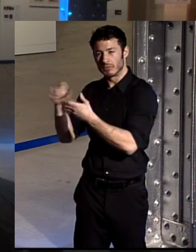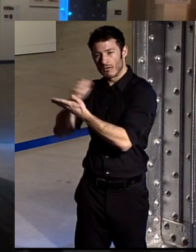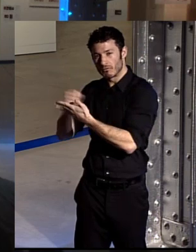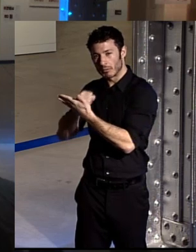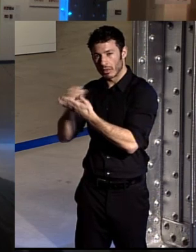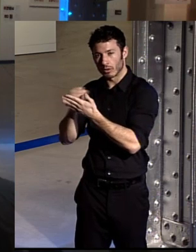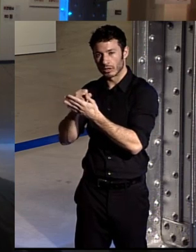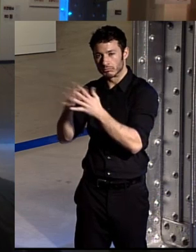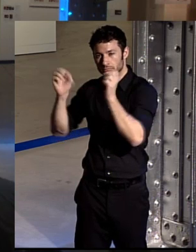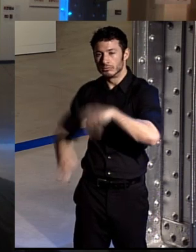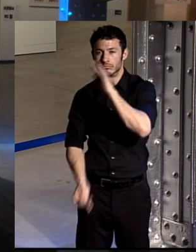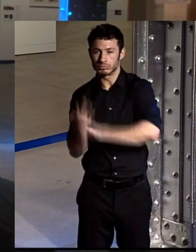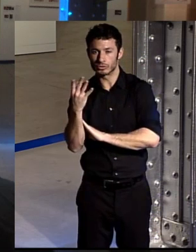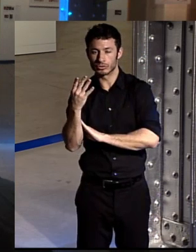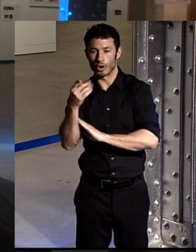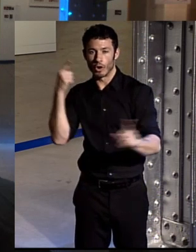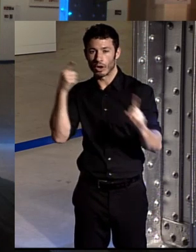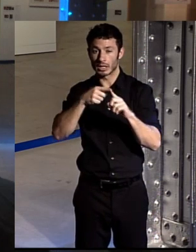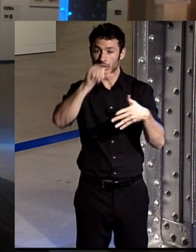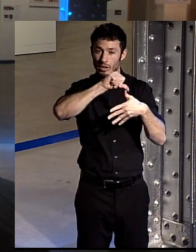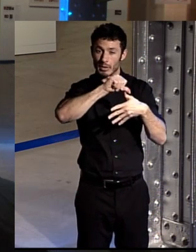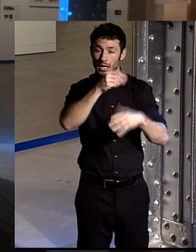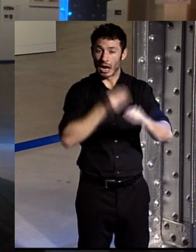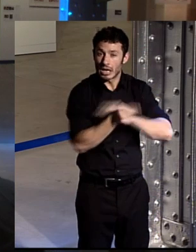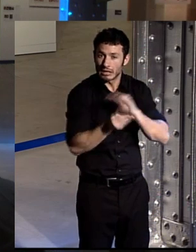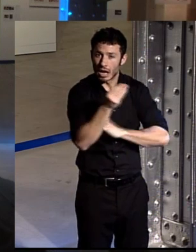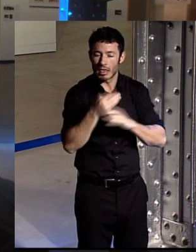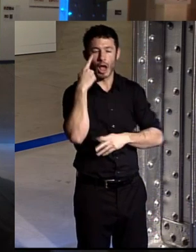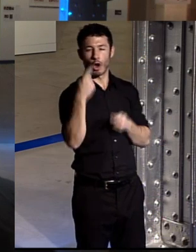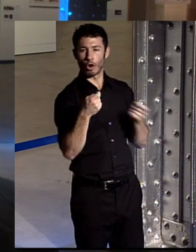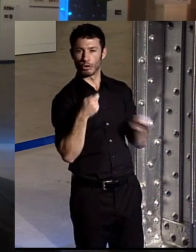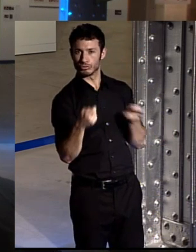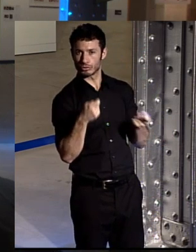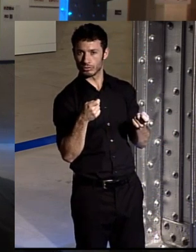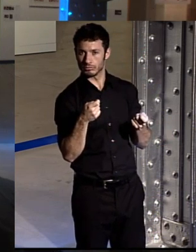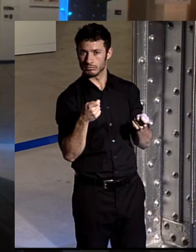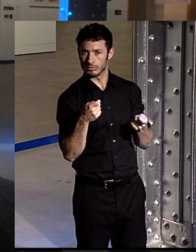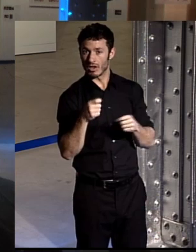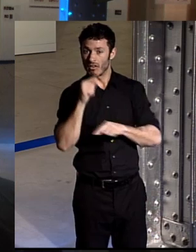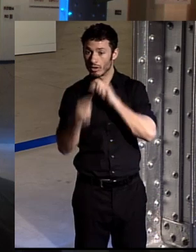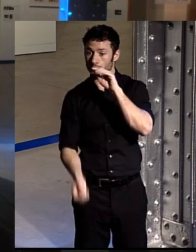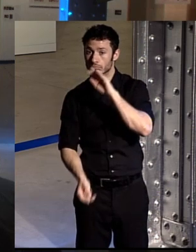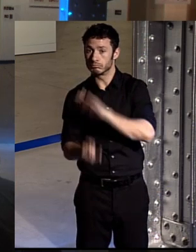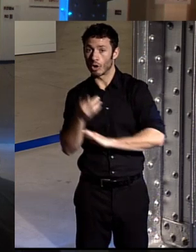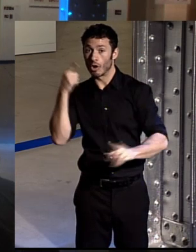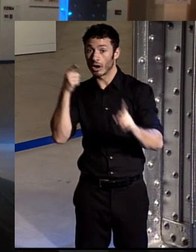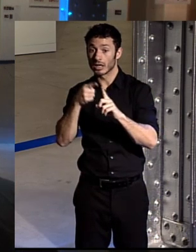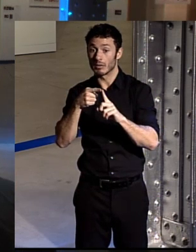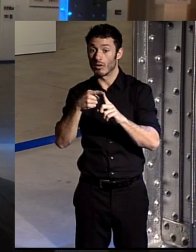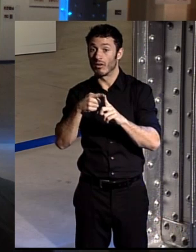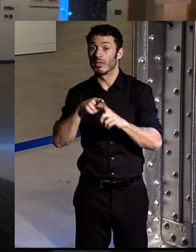para controlar la natalidad de Latinoamérica y ha sido creado para vendernos vacunas